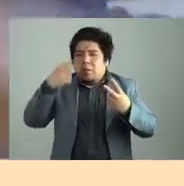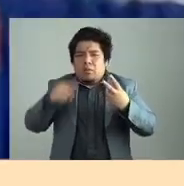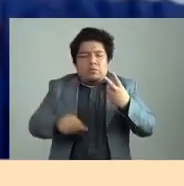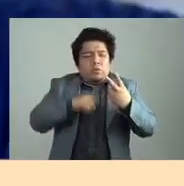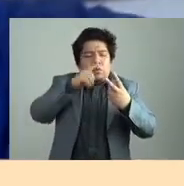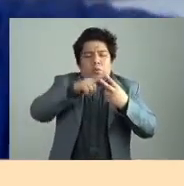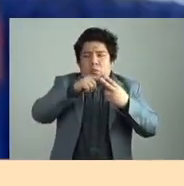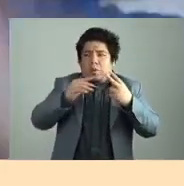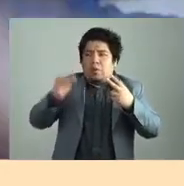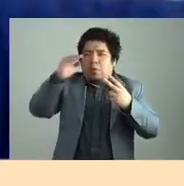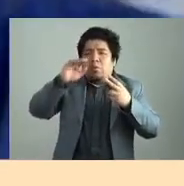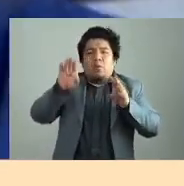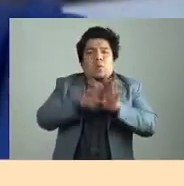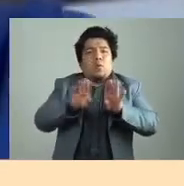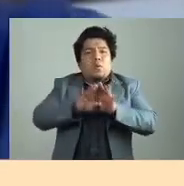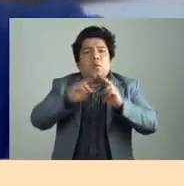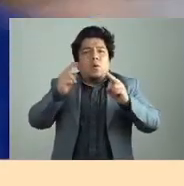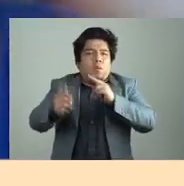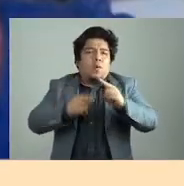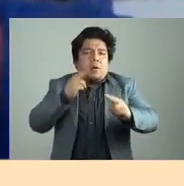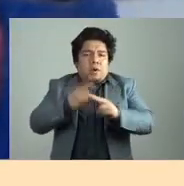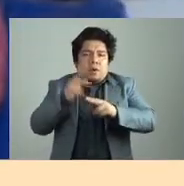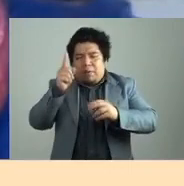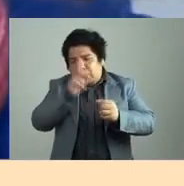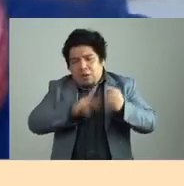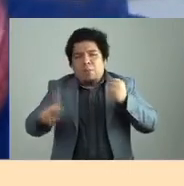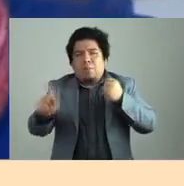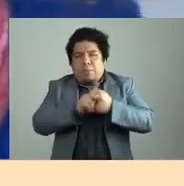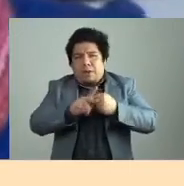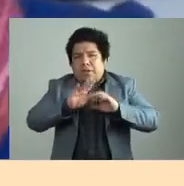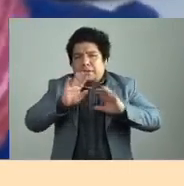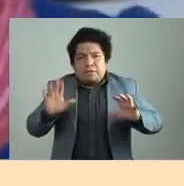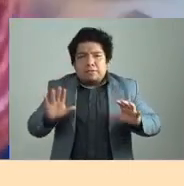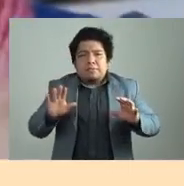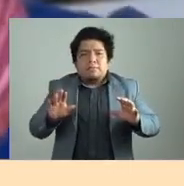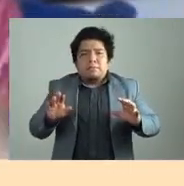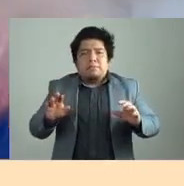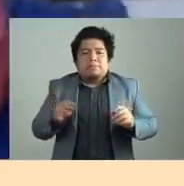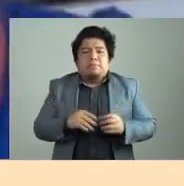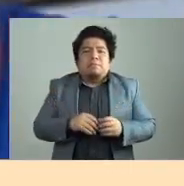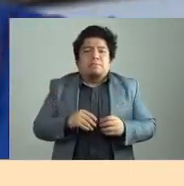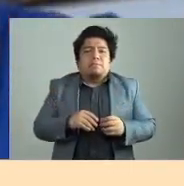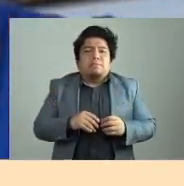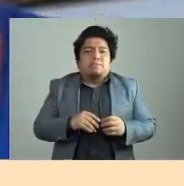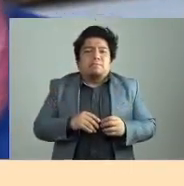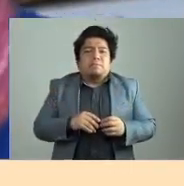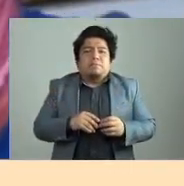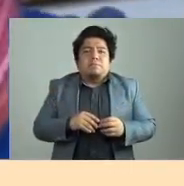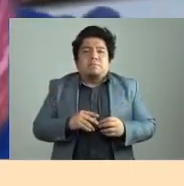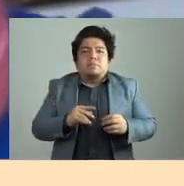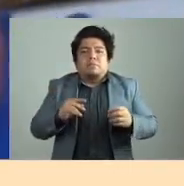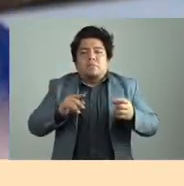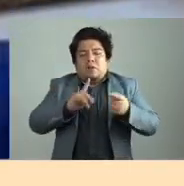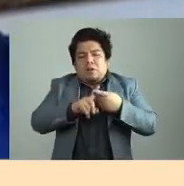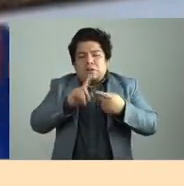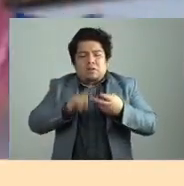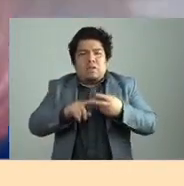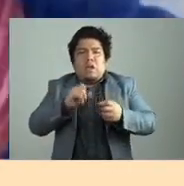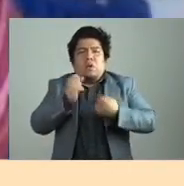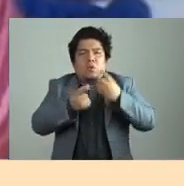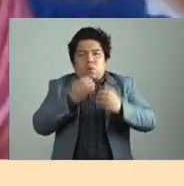a nivel nacional la deuda nacional del nombre en el nombre de la cual se contando servicio no